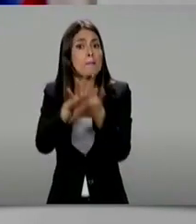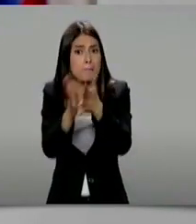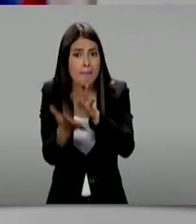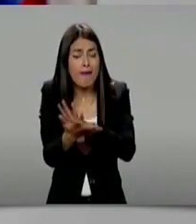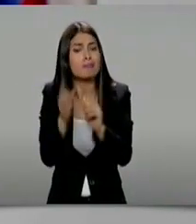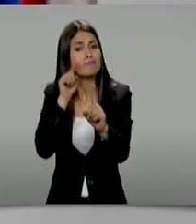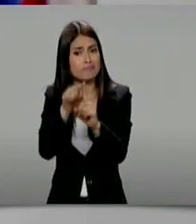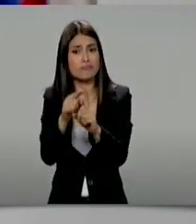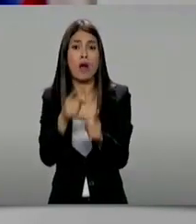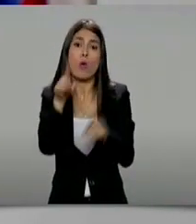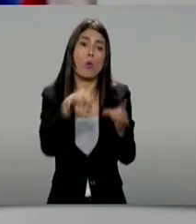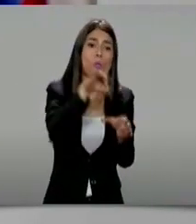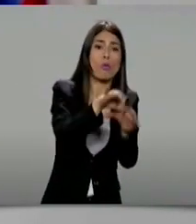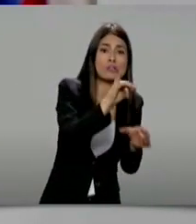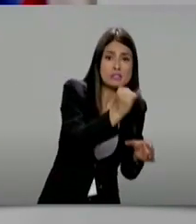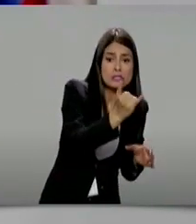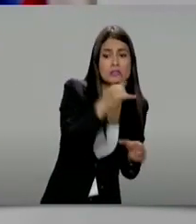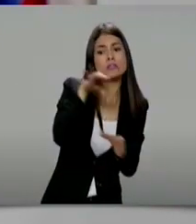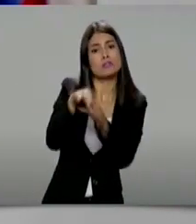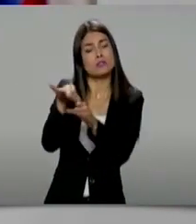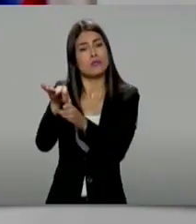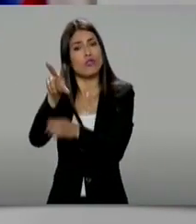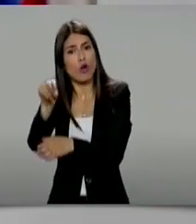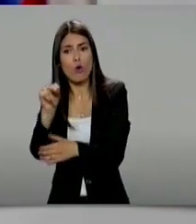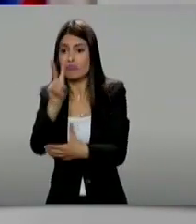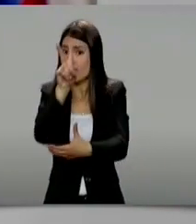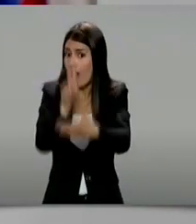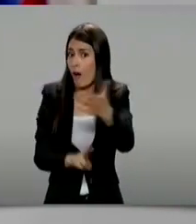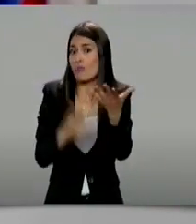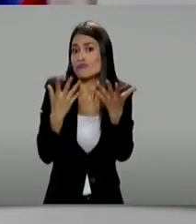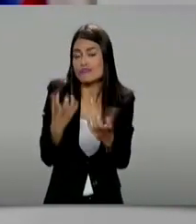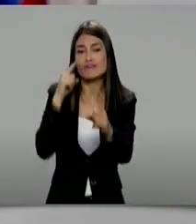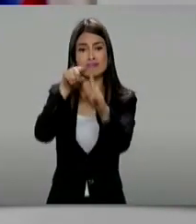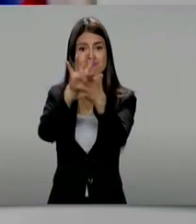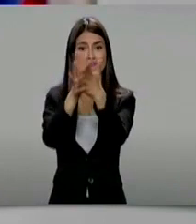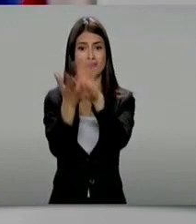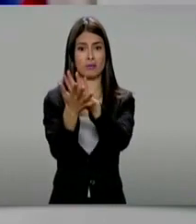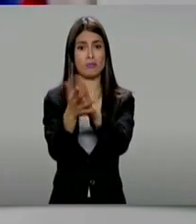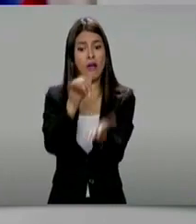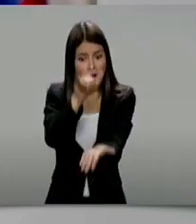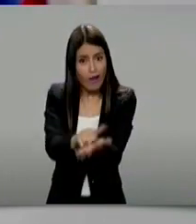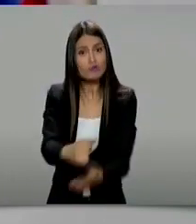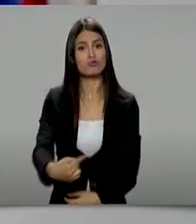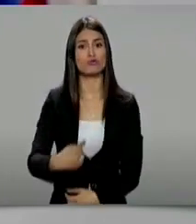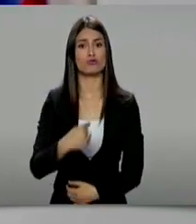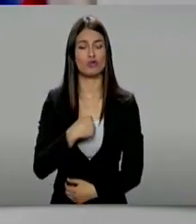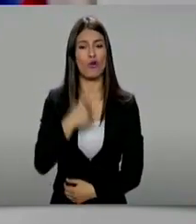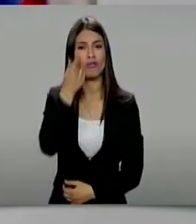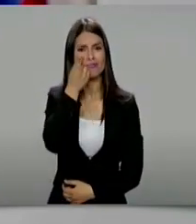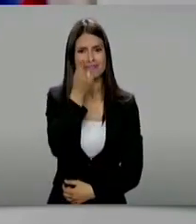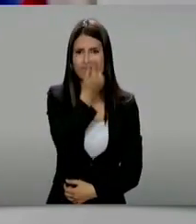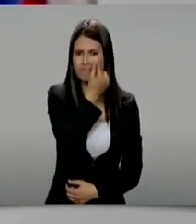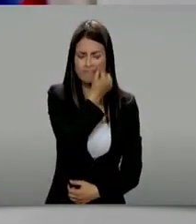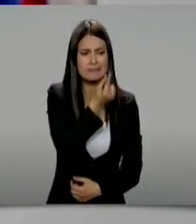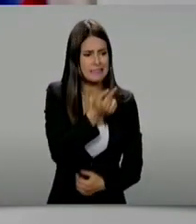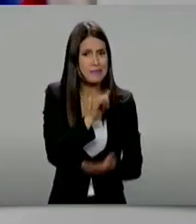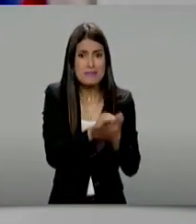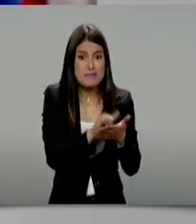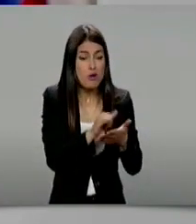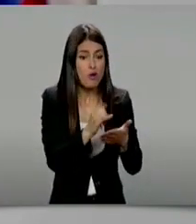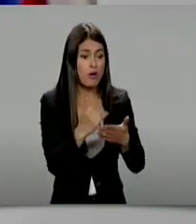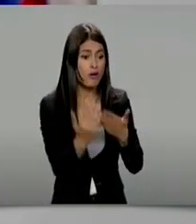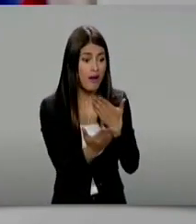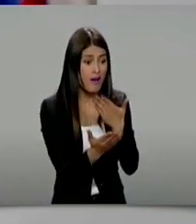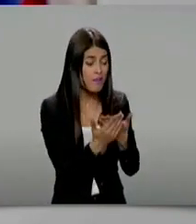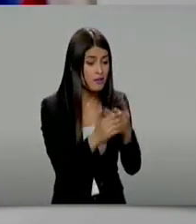sí o no ese día Esa fue mi reacción Y por esa razón inicié Desde esa noche un gran